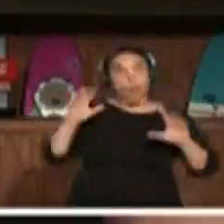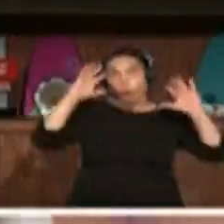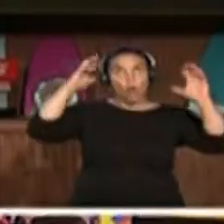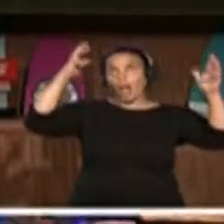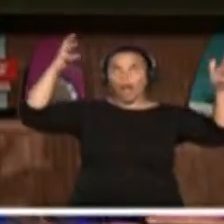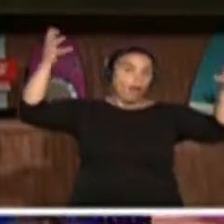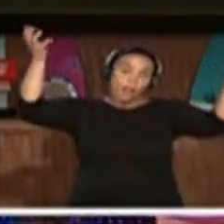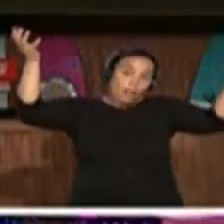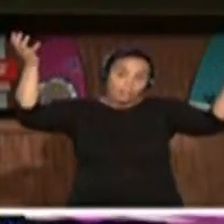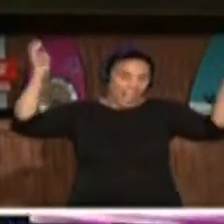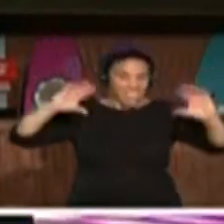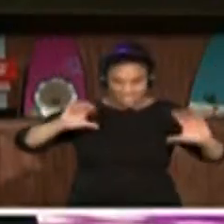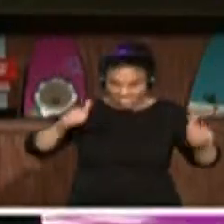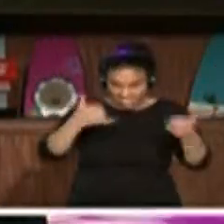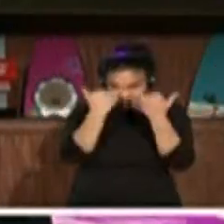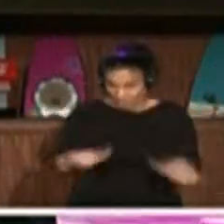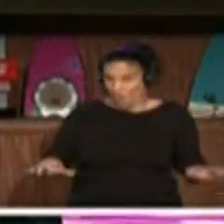tómbola loca, empieza el